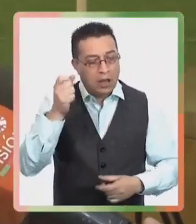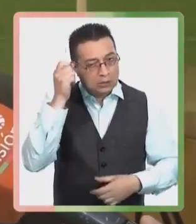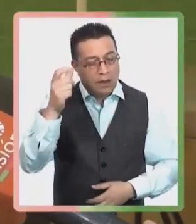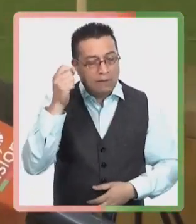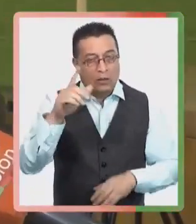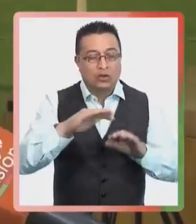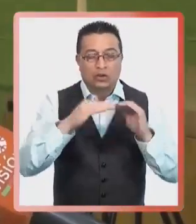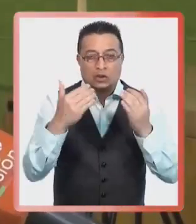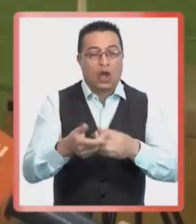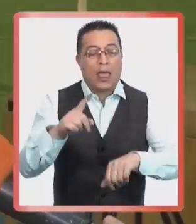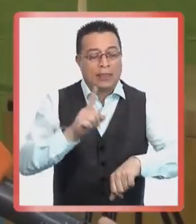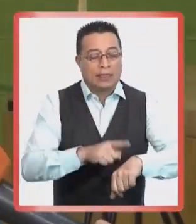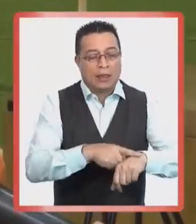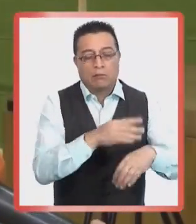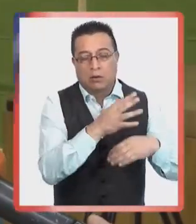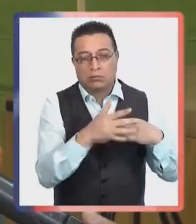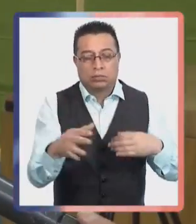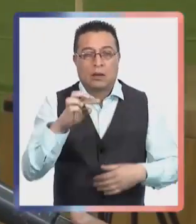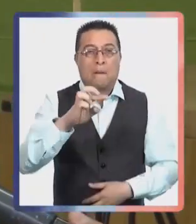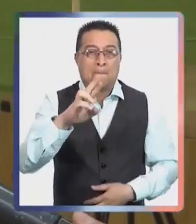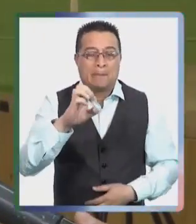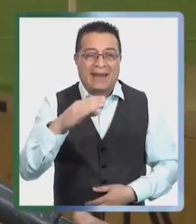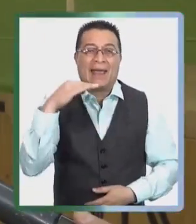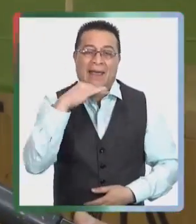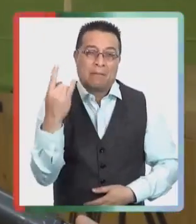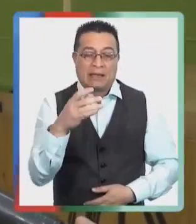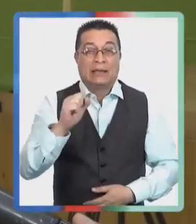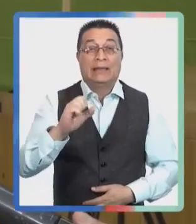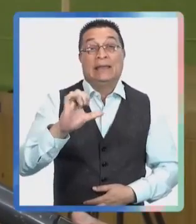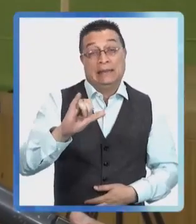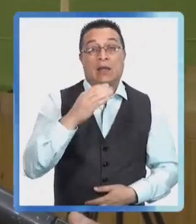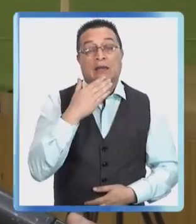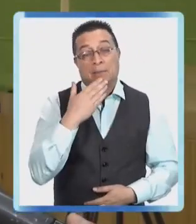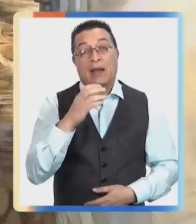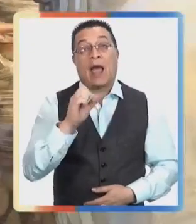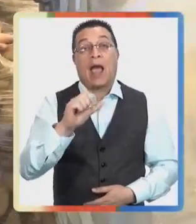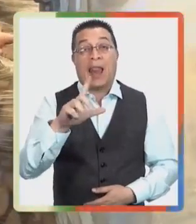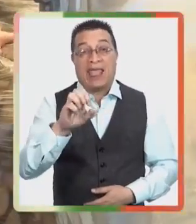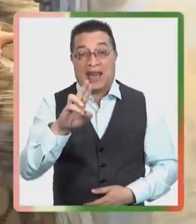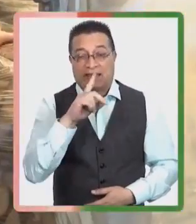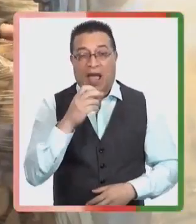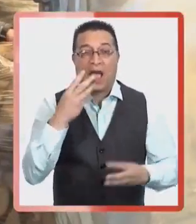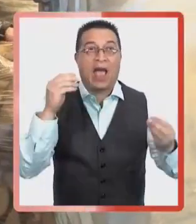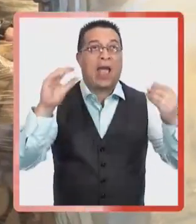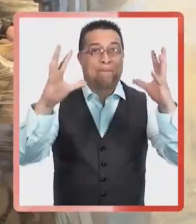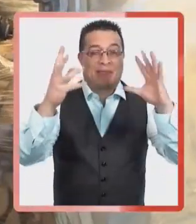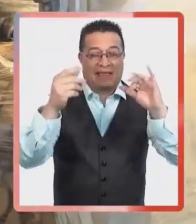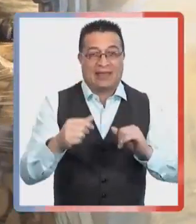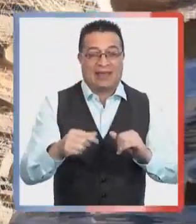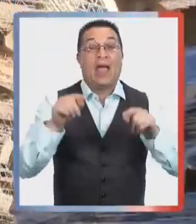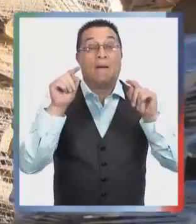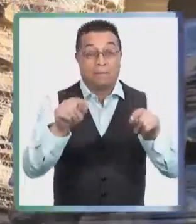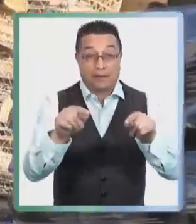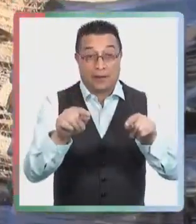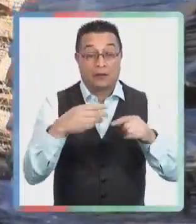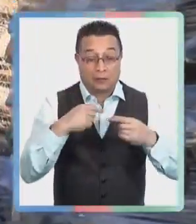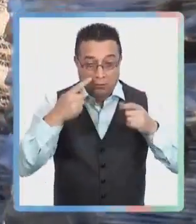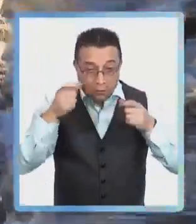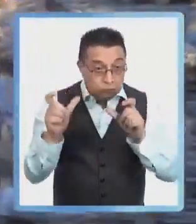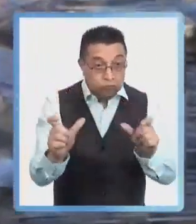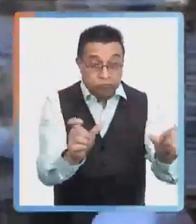informada también de los periodos de preemergencia y alerta ambiental el seremi de salud señaló que el